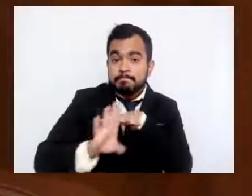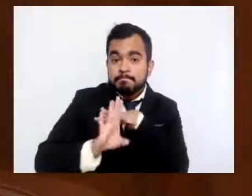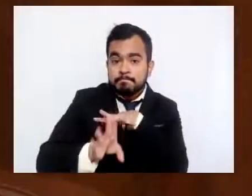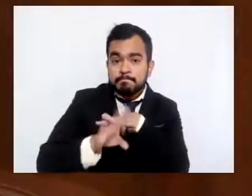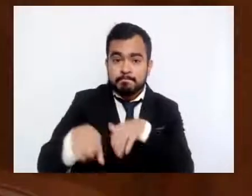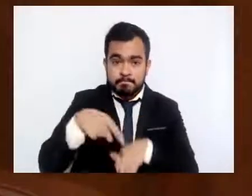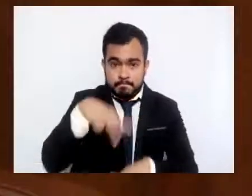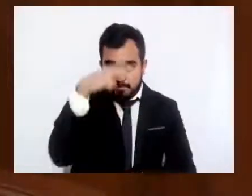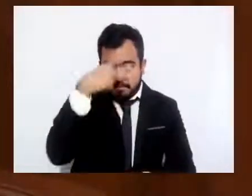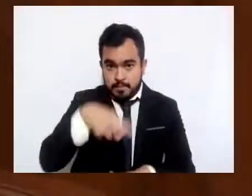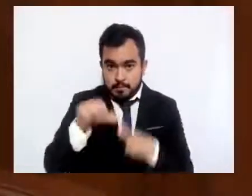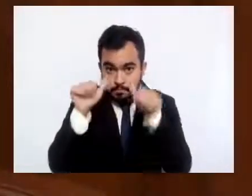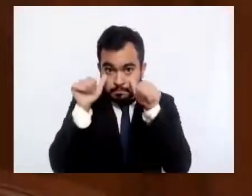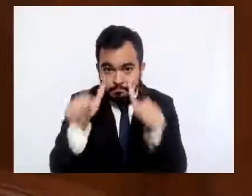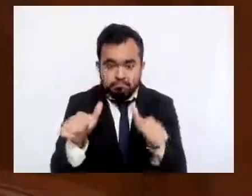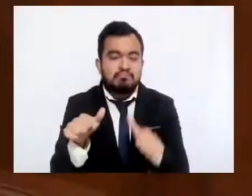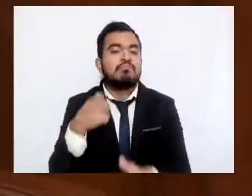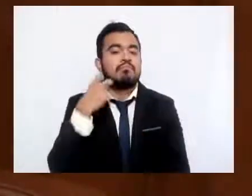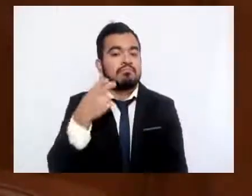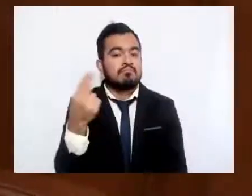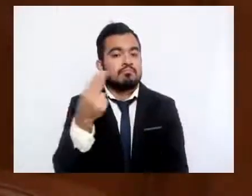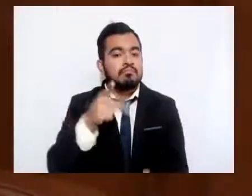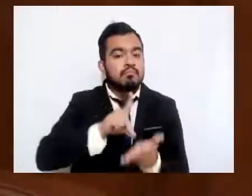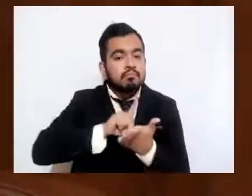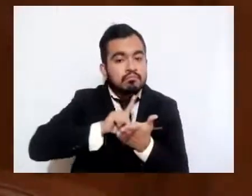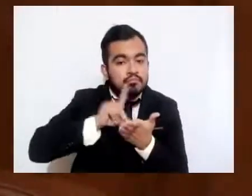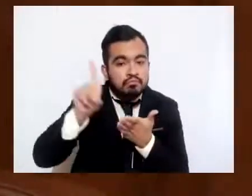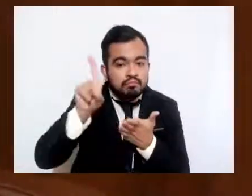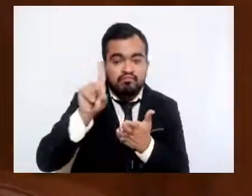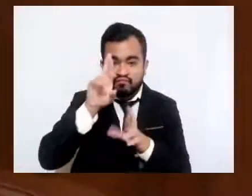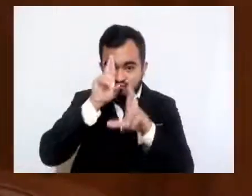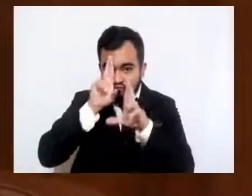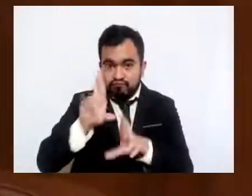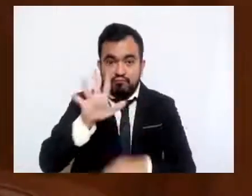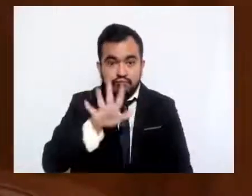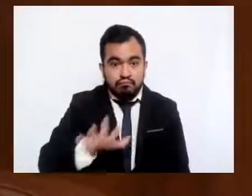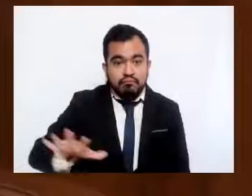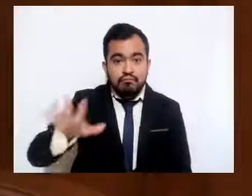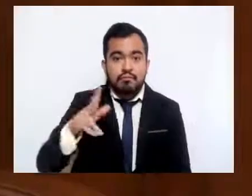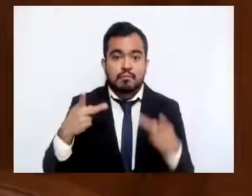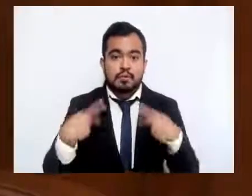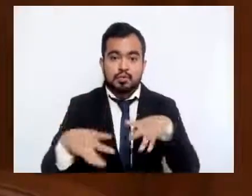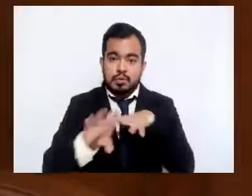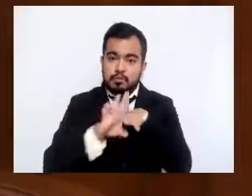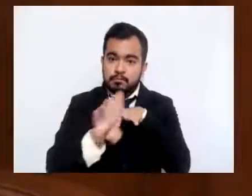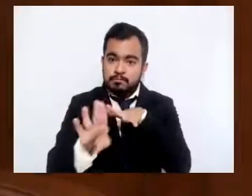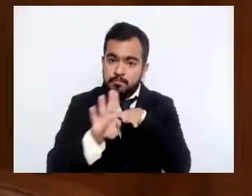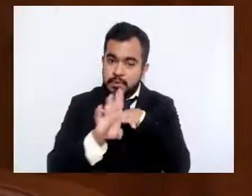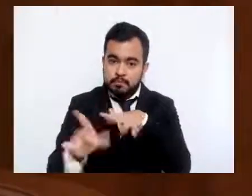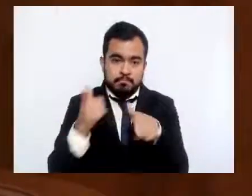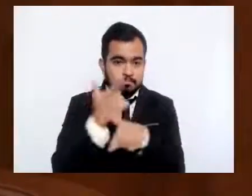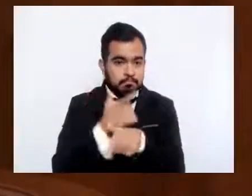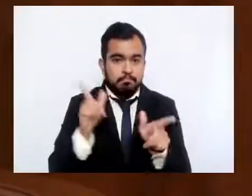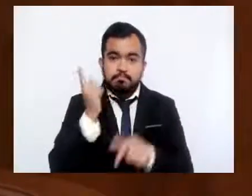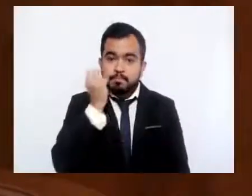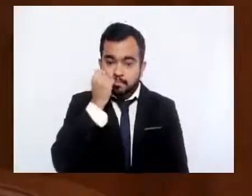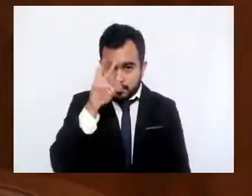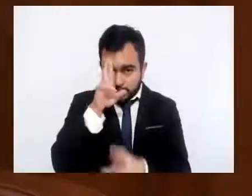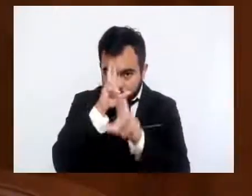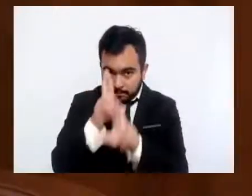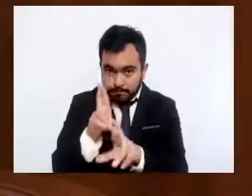de los derechos de las personas migrantes bajo cualquier condición, la plena observancia de las garantías